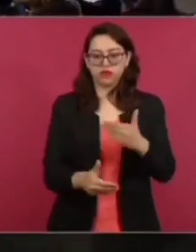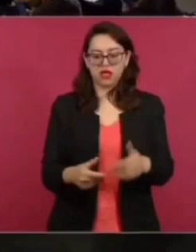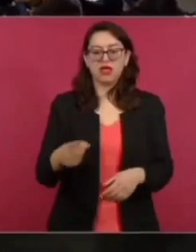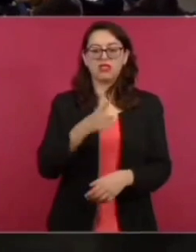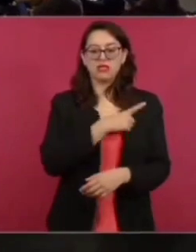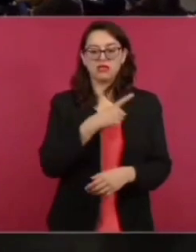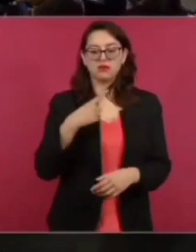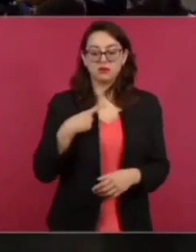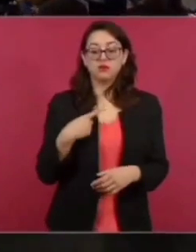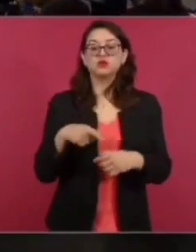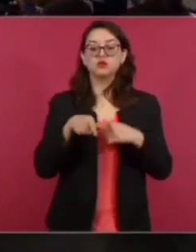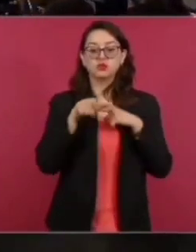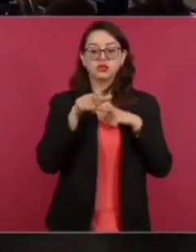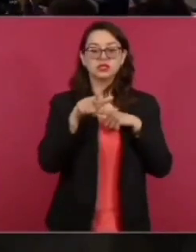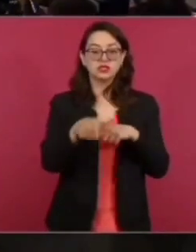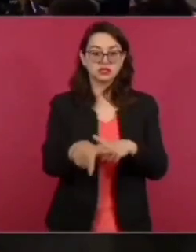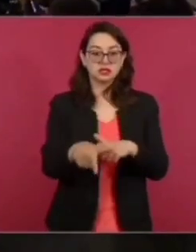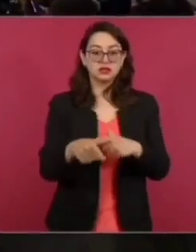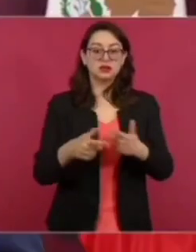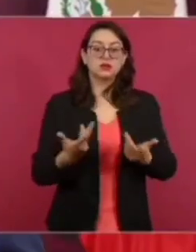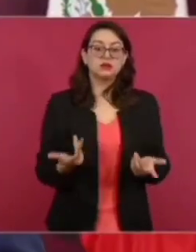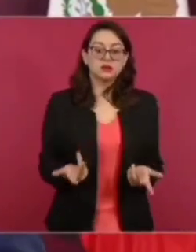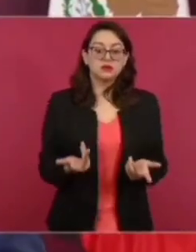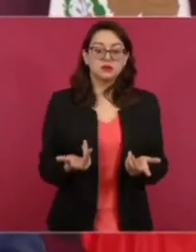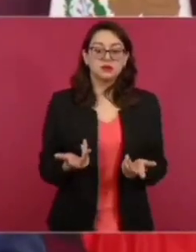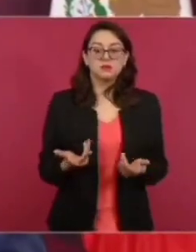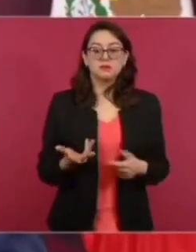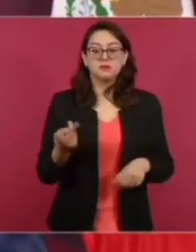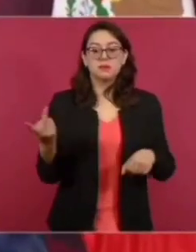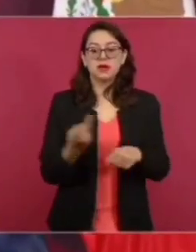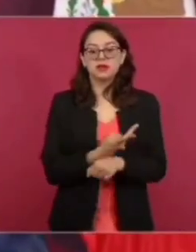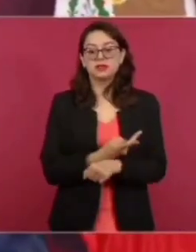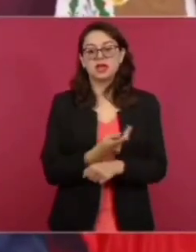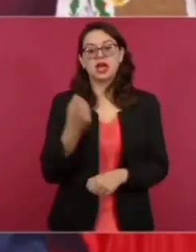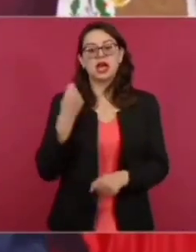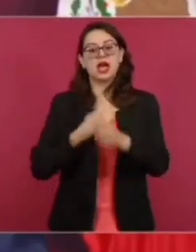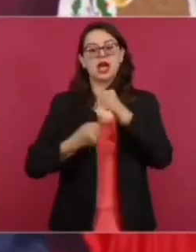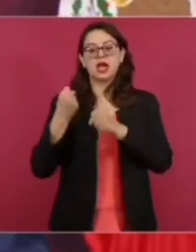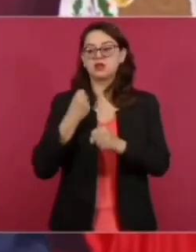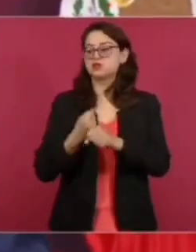que se dejaron durante mucho tiempo.